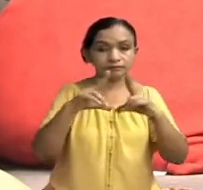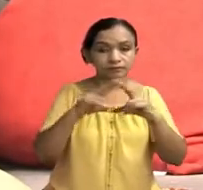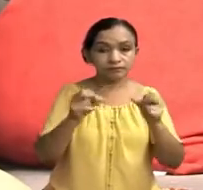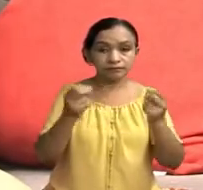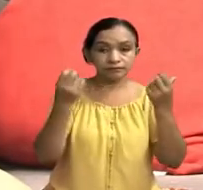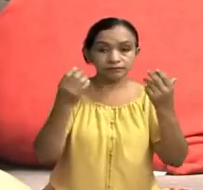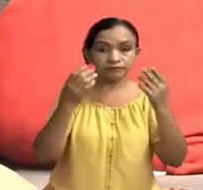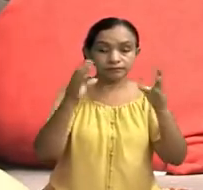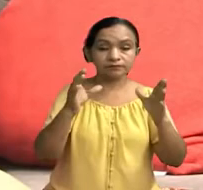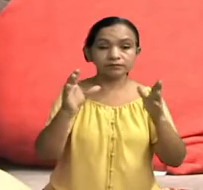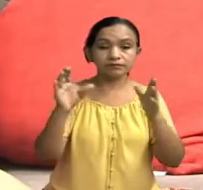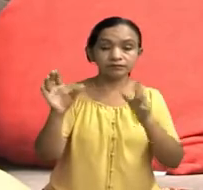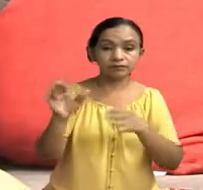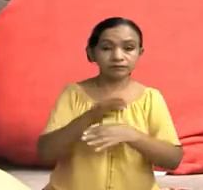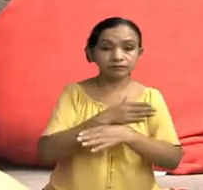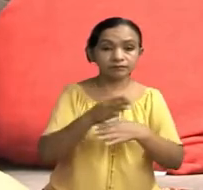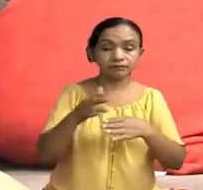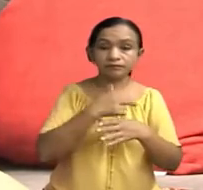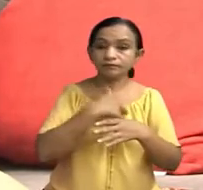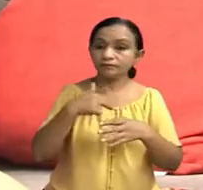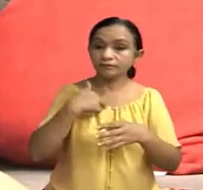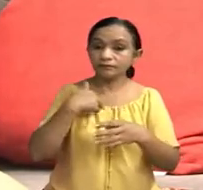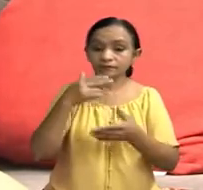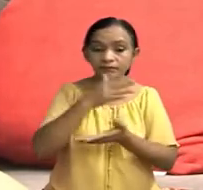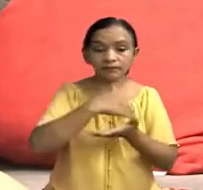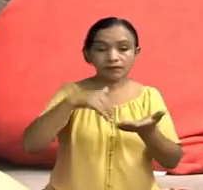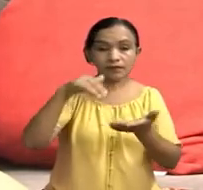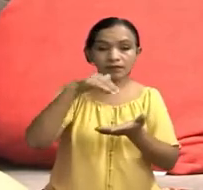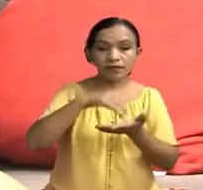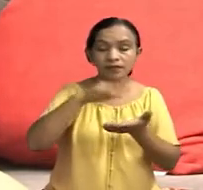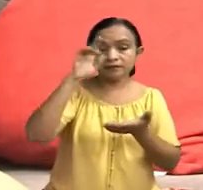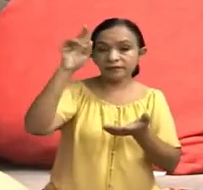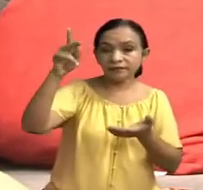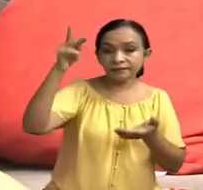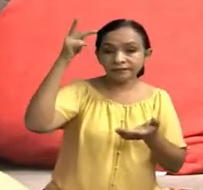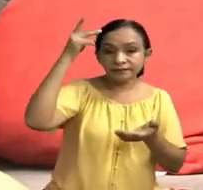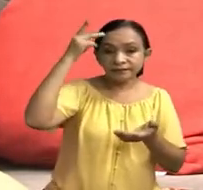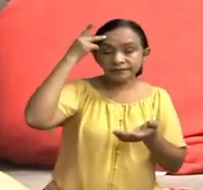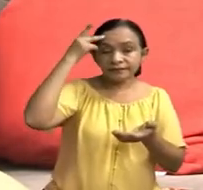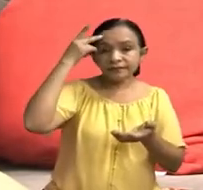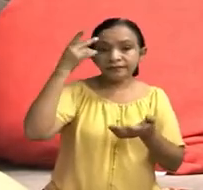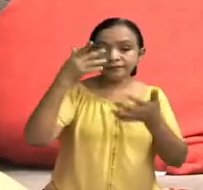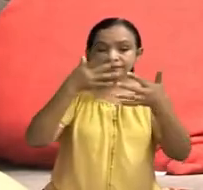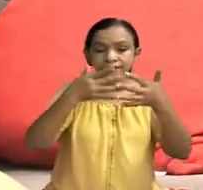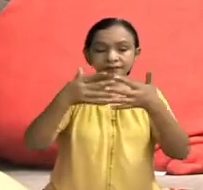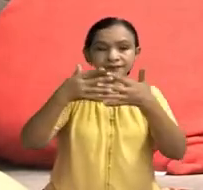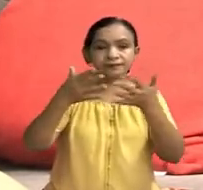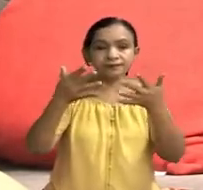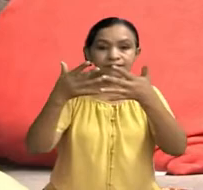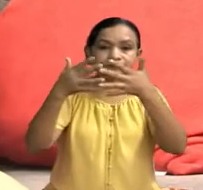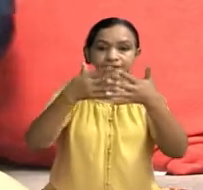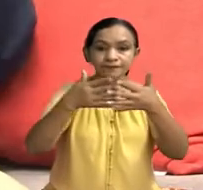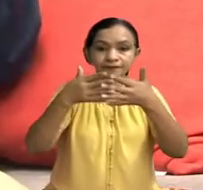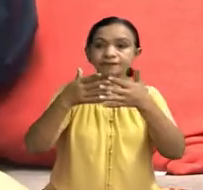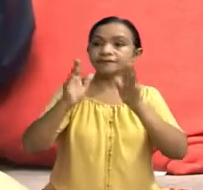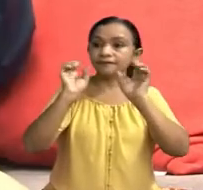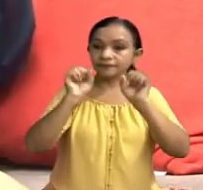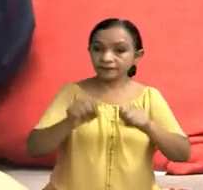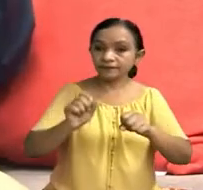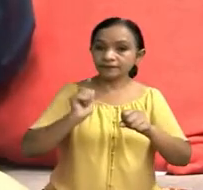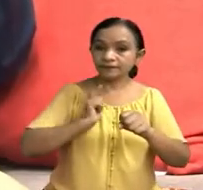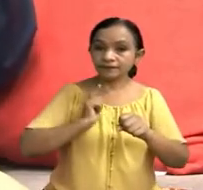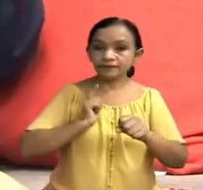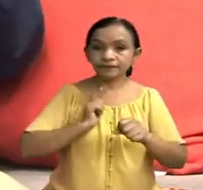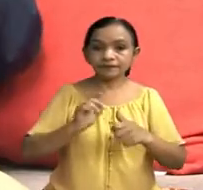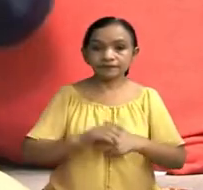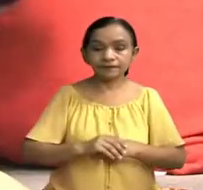son parte de las dinámicas donde el centro de esto es la política de injerencismo norteamericano. Si los Estados Unidos tuvieran,